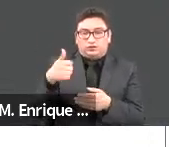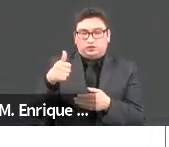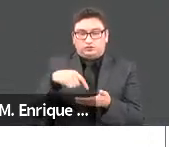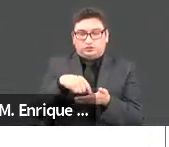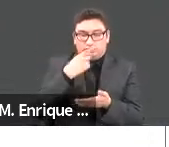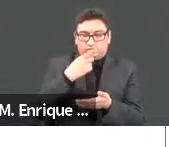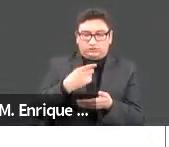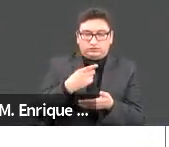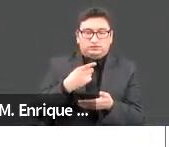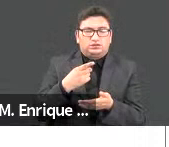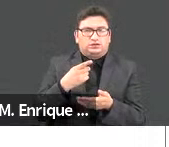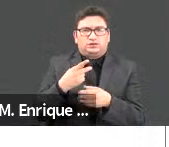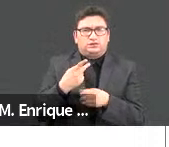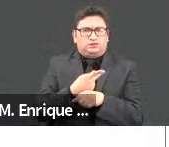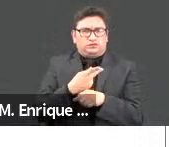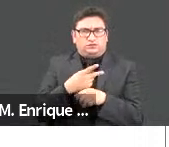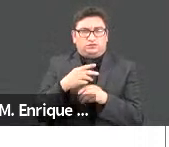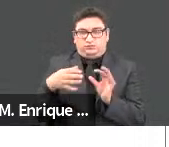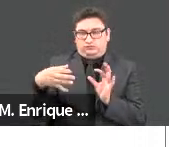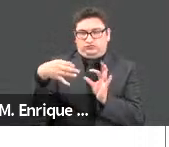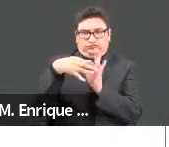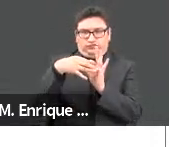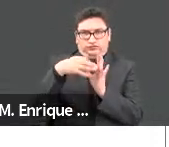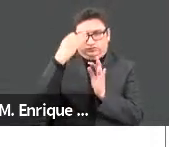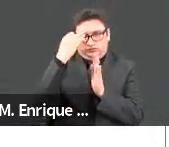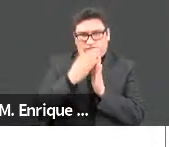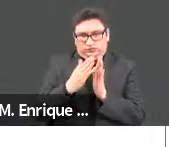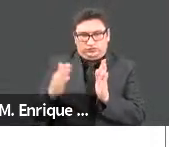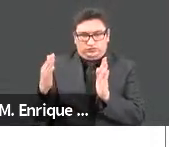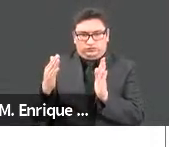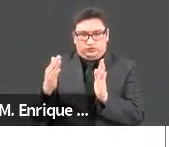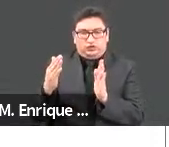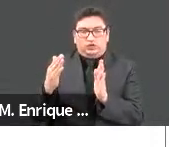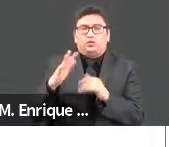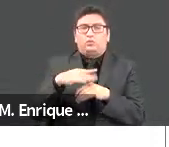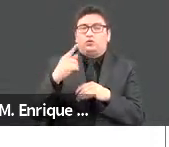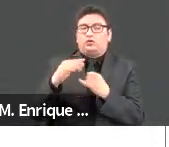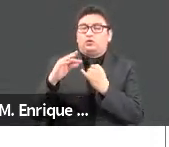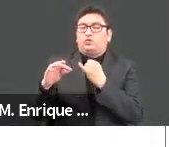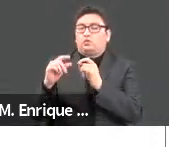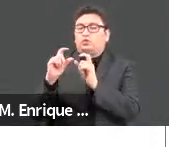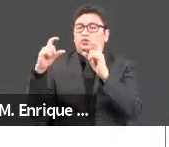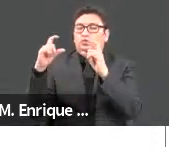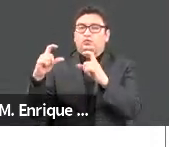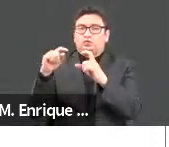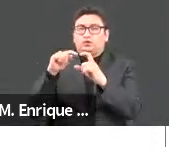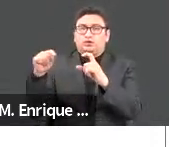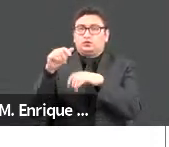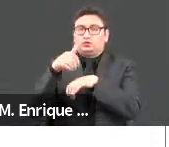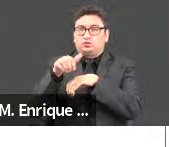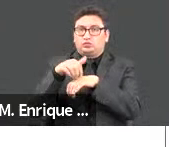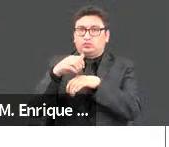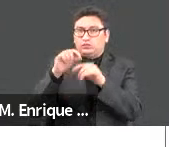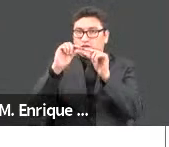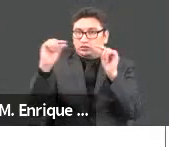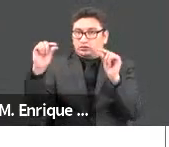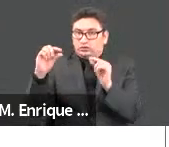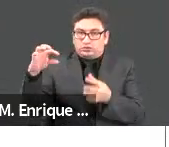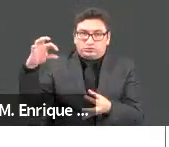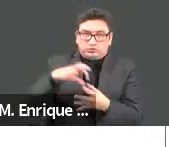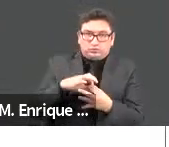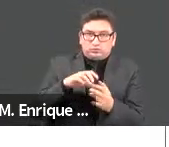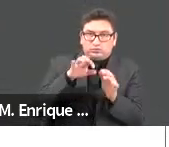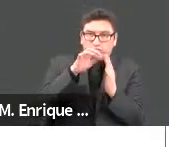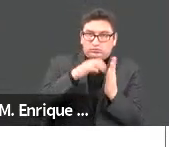No debería coincidir con la época, con el último dato del número de identificación, es decir,